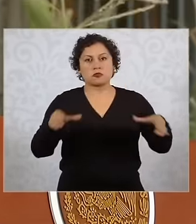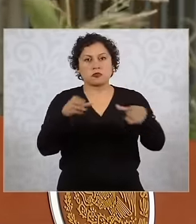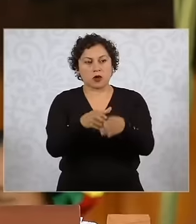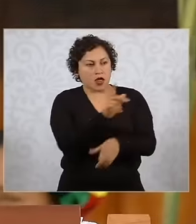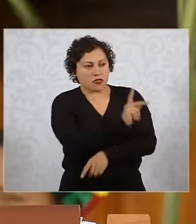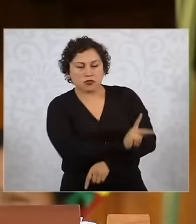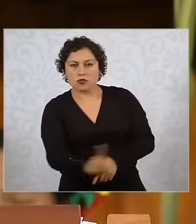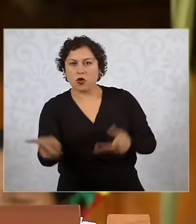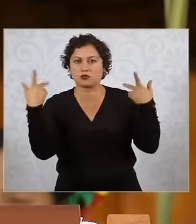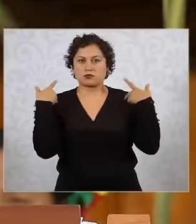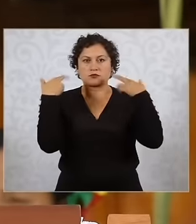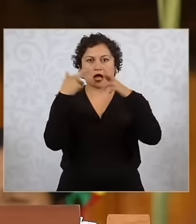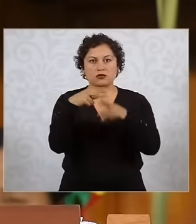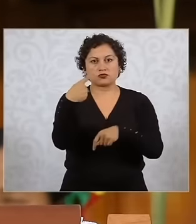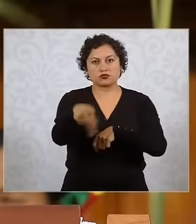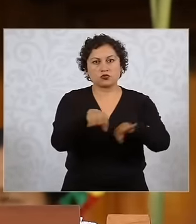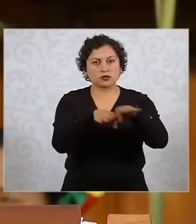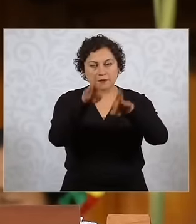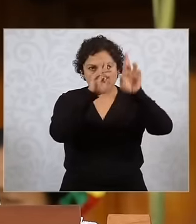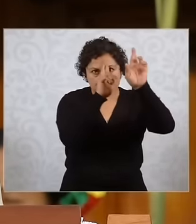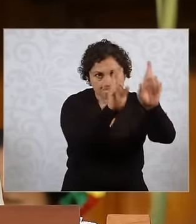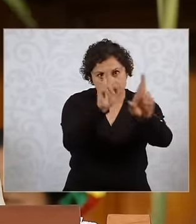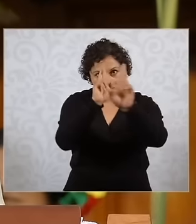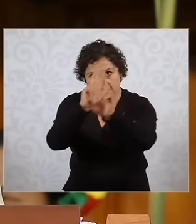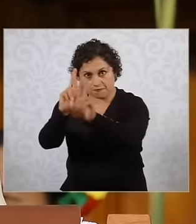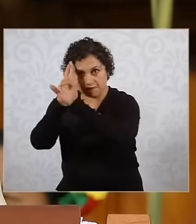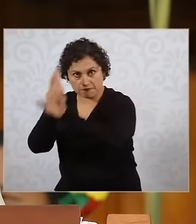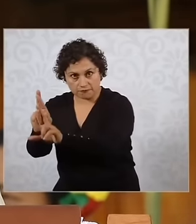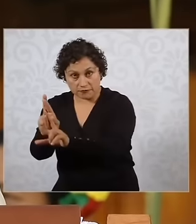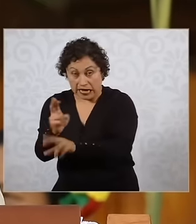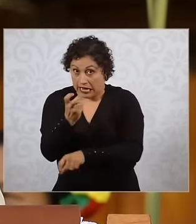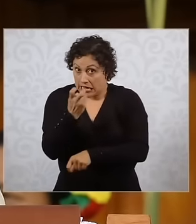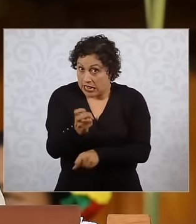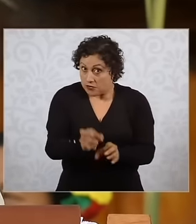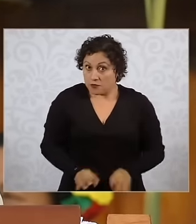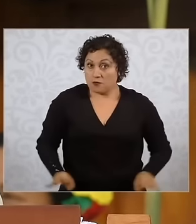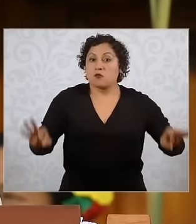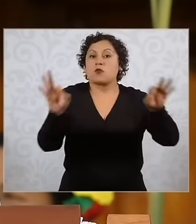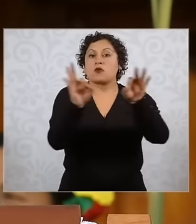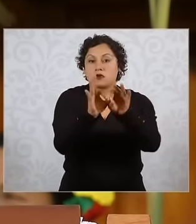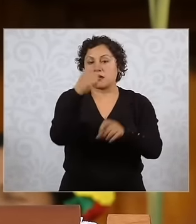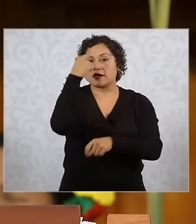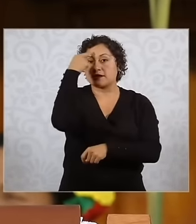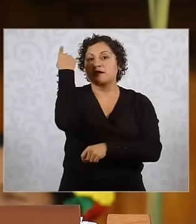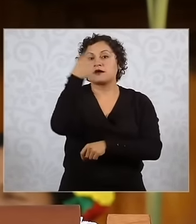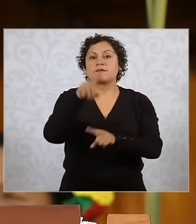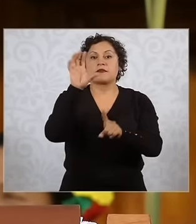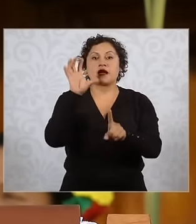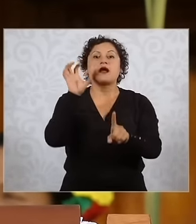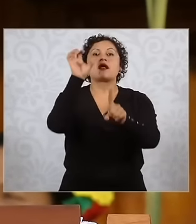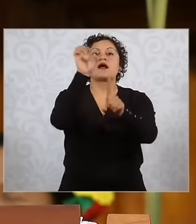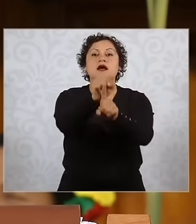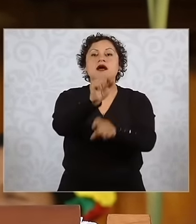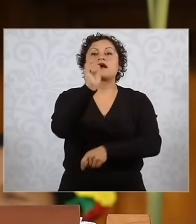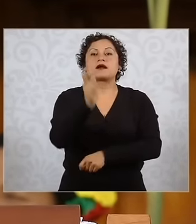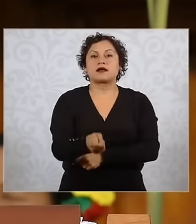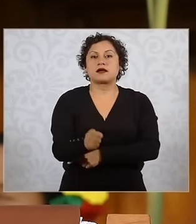tarea. Con esto en mente, vamos por fin a desaparecer la